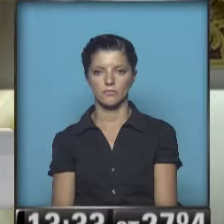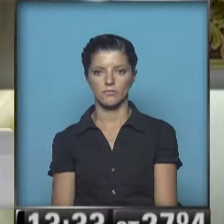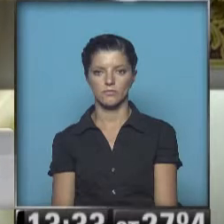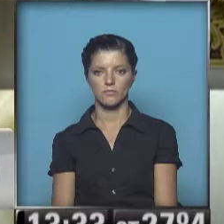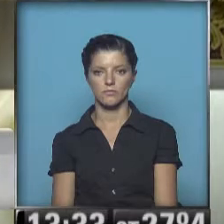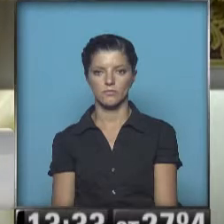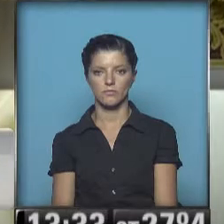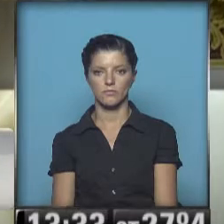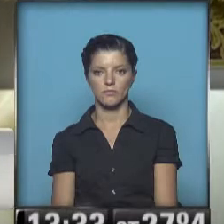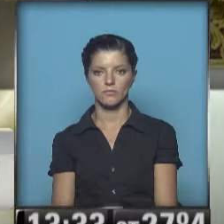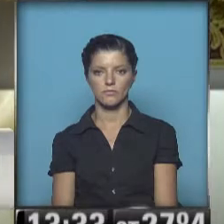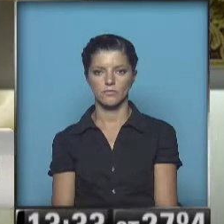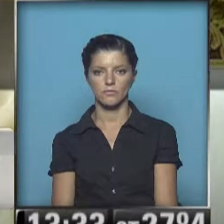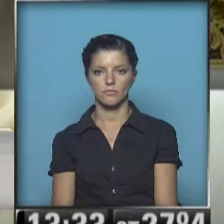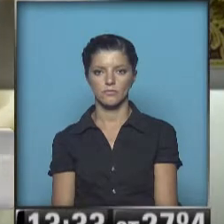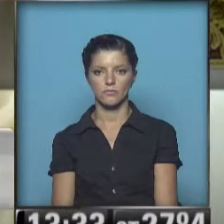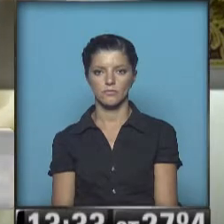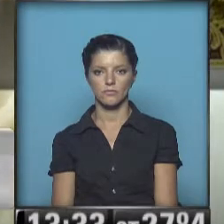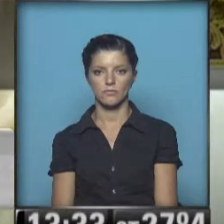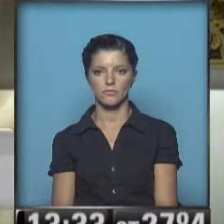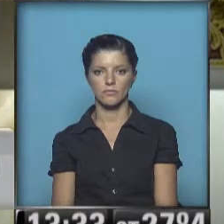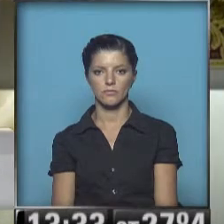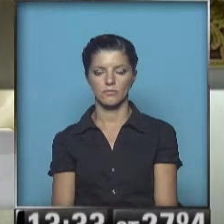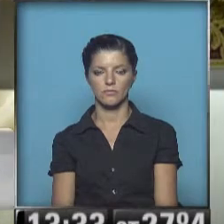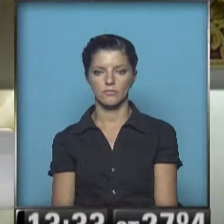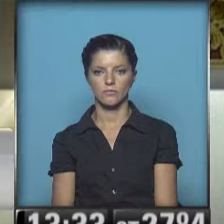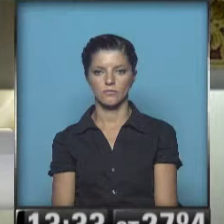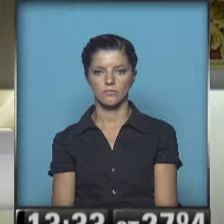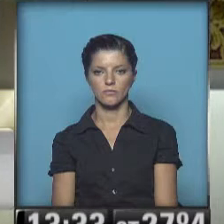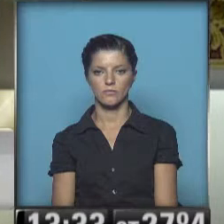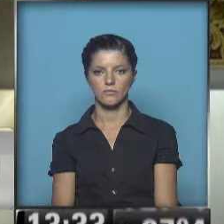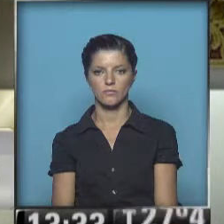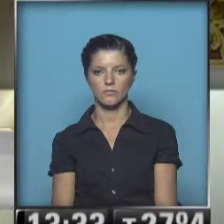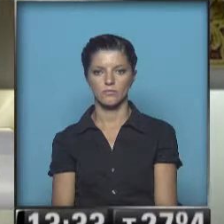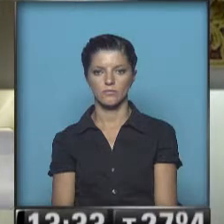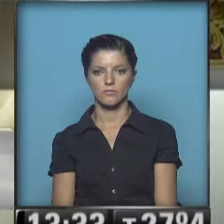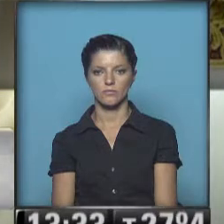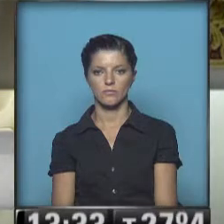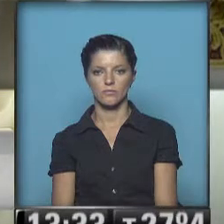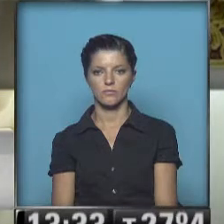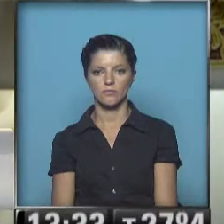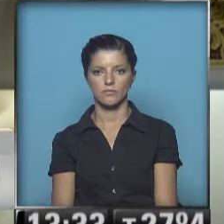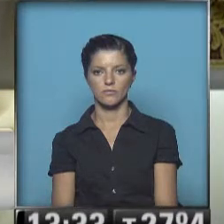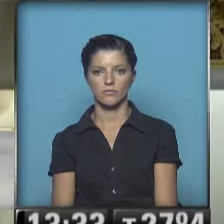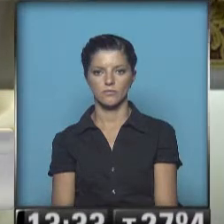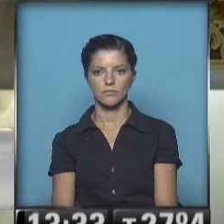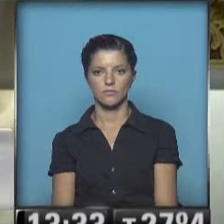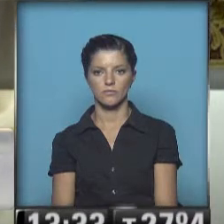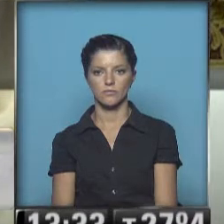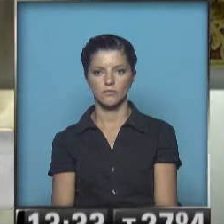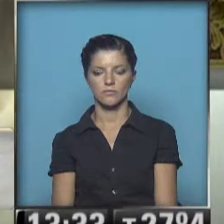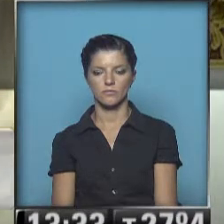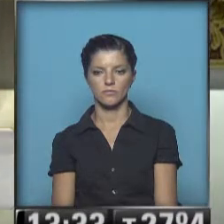risorto, il centesimo di quel tragico evento, di quell'immane